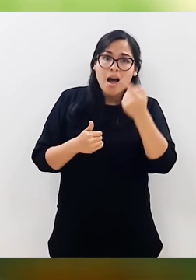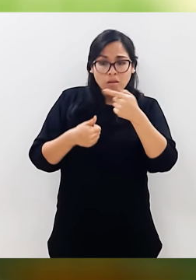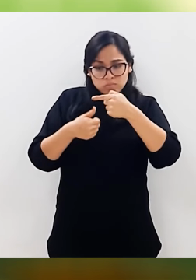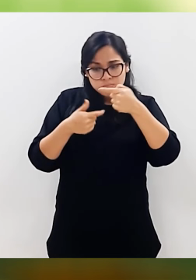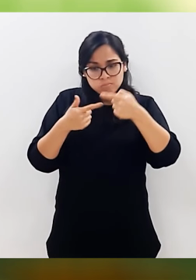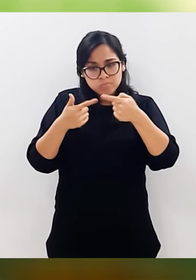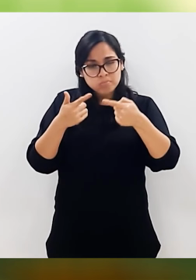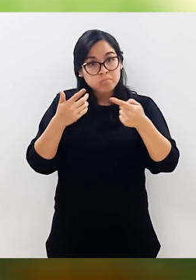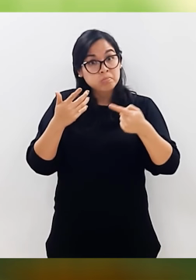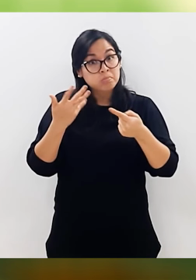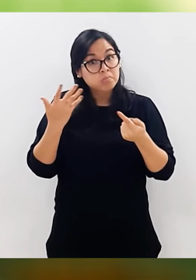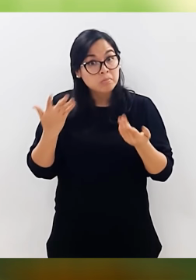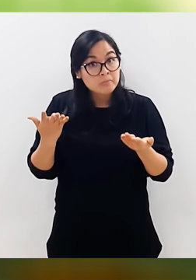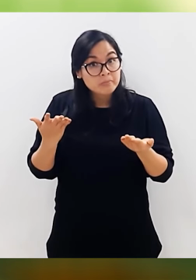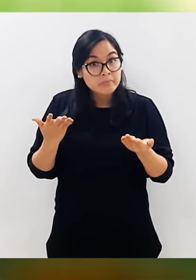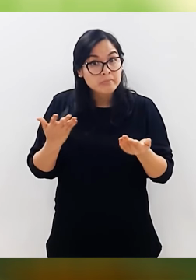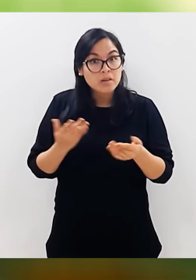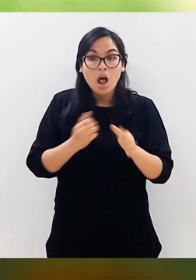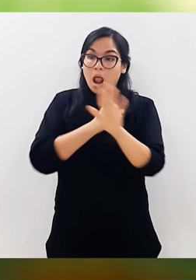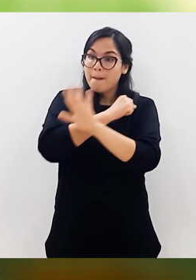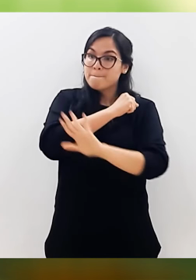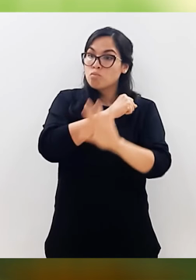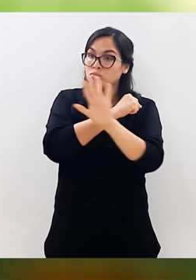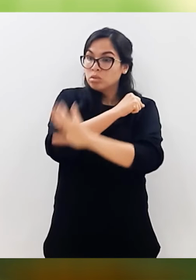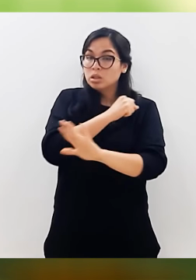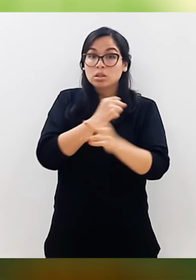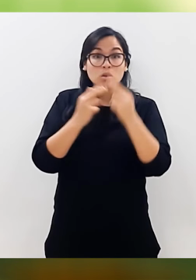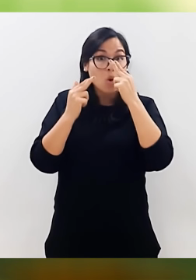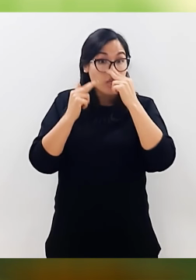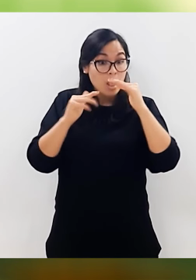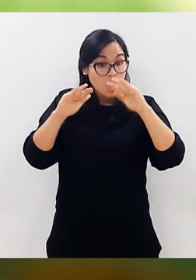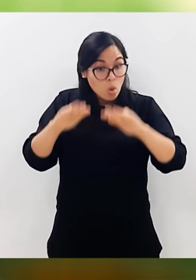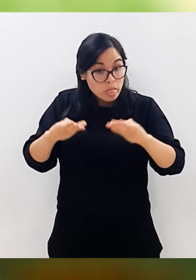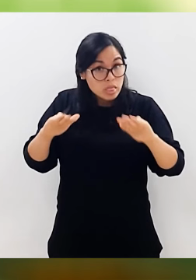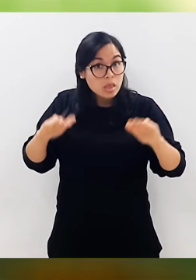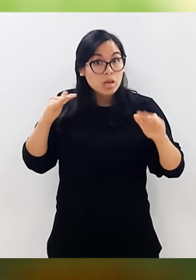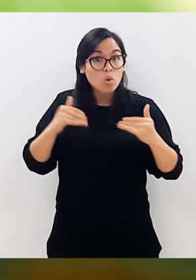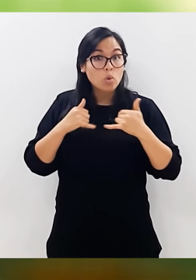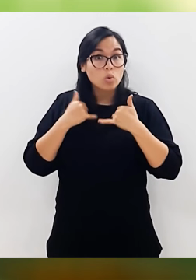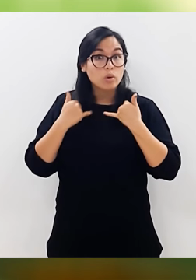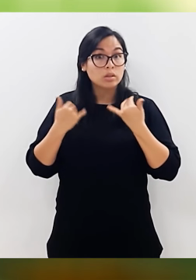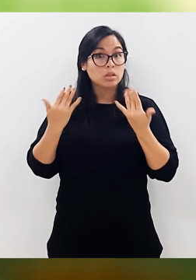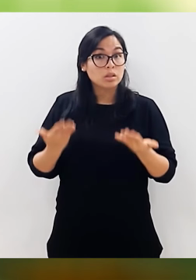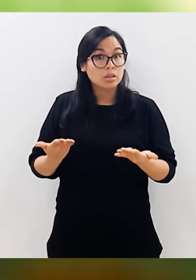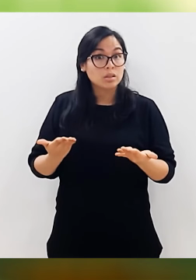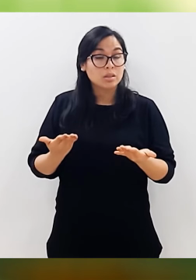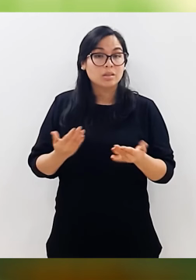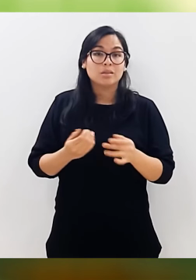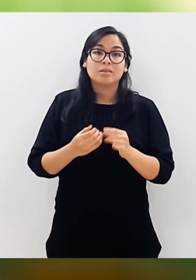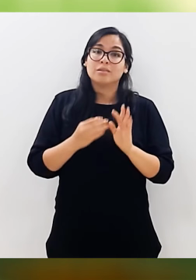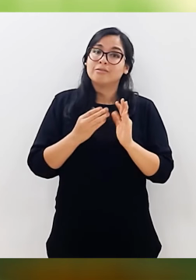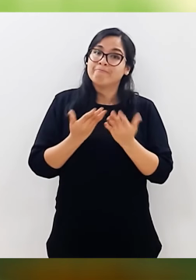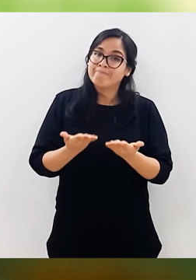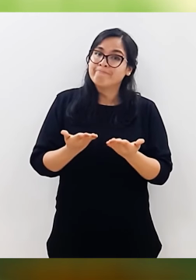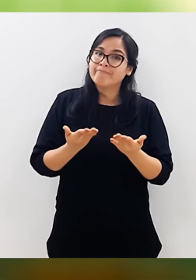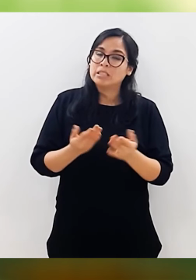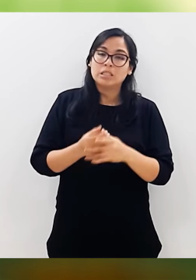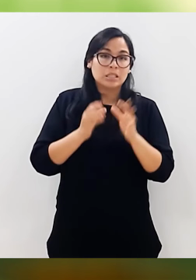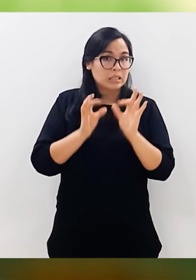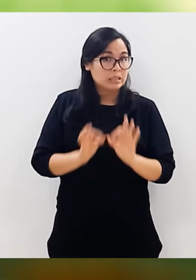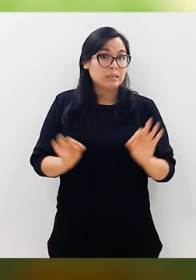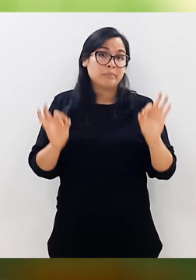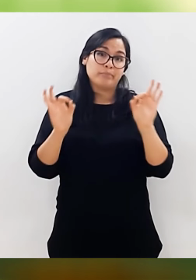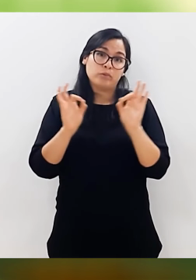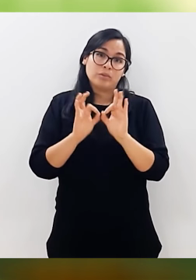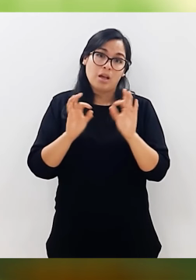pasos, ya que la protección de nuestras niñas, niños y adolescentes es prioridad